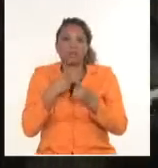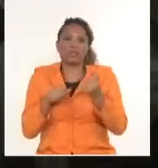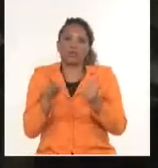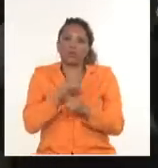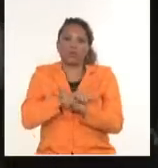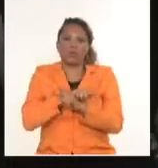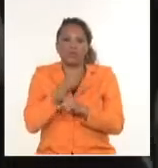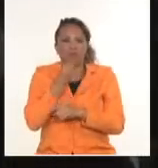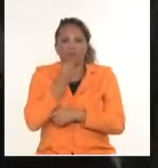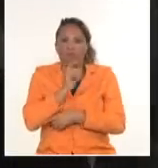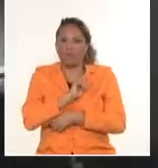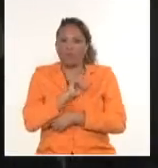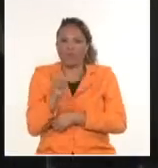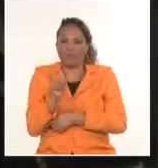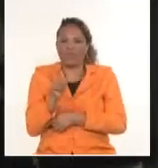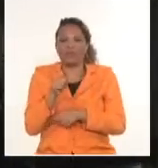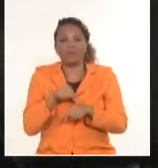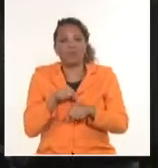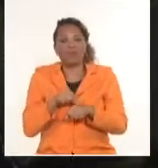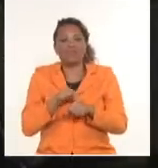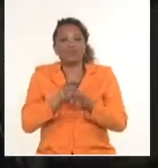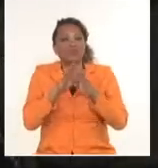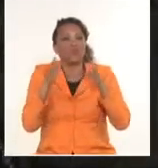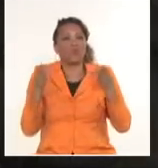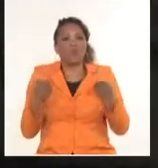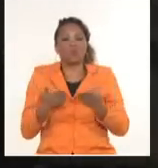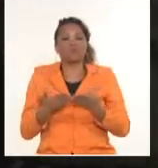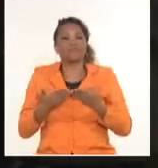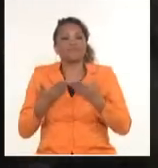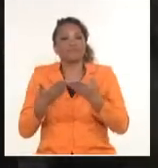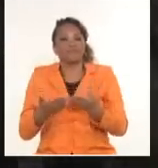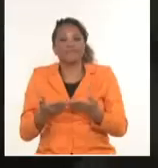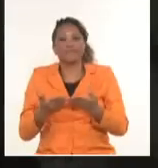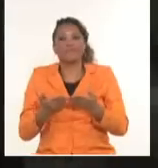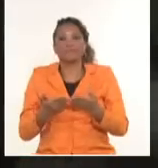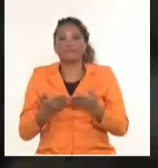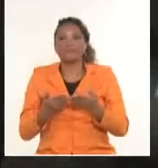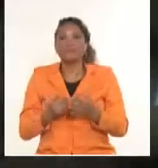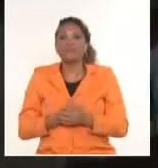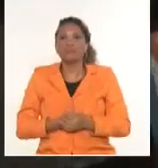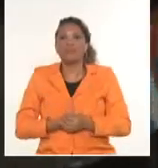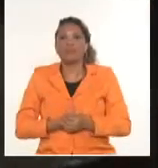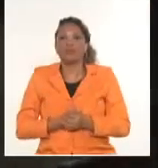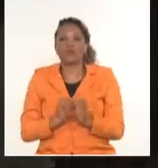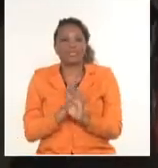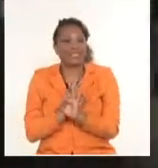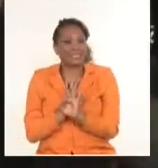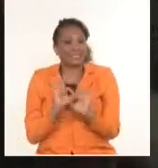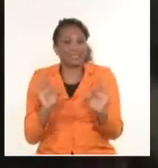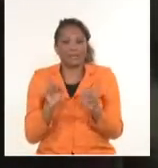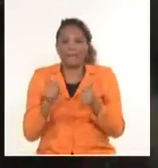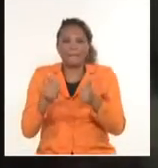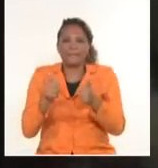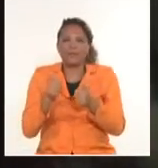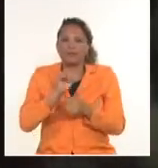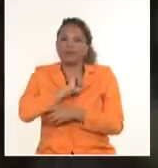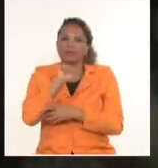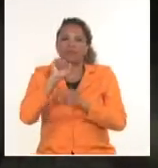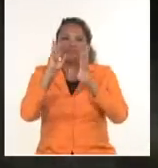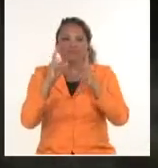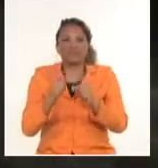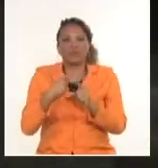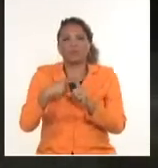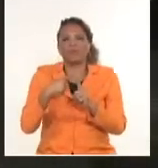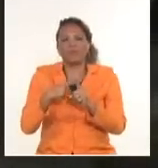esta ocasión pues no se dieron del todo, no se alinearon los astros, como se dice, para que saliera este resultado positivo,